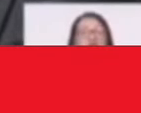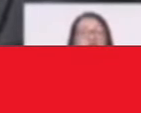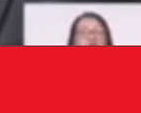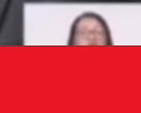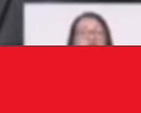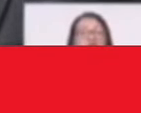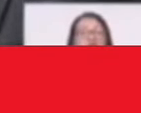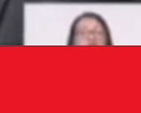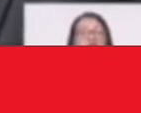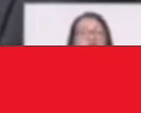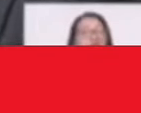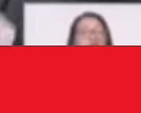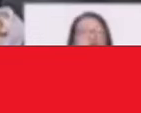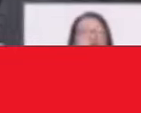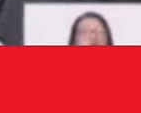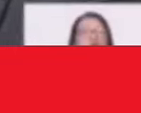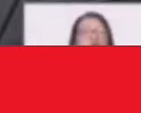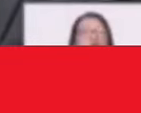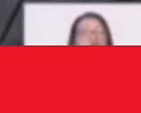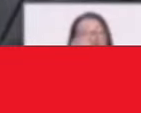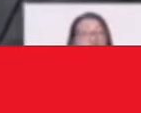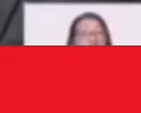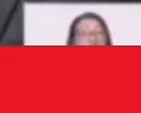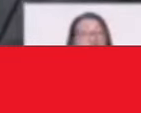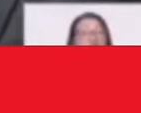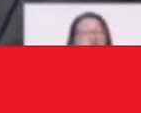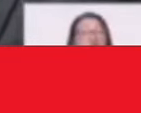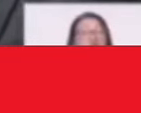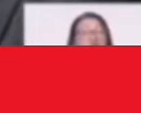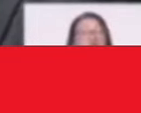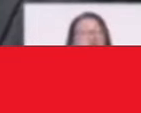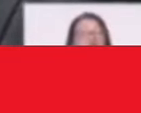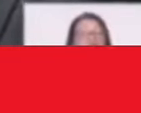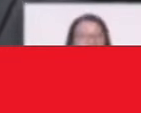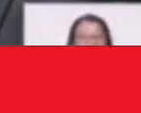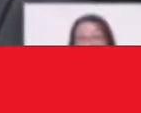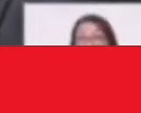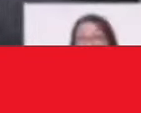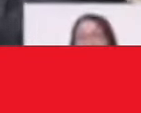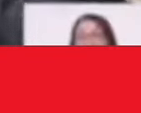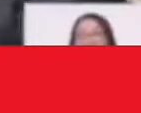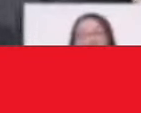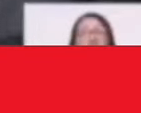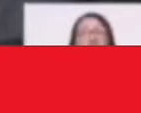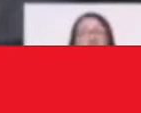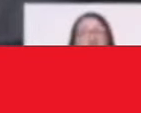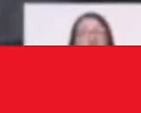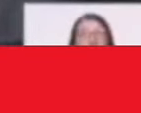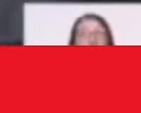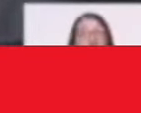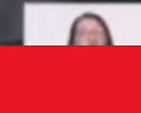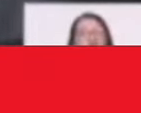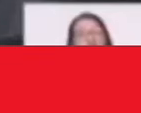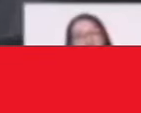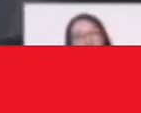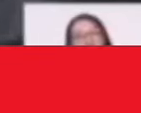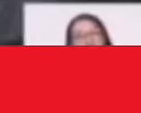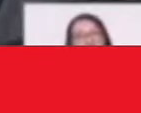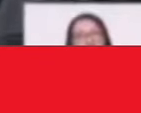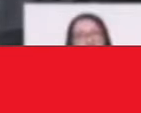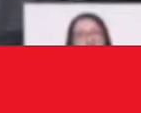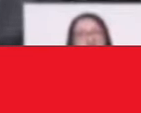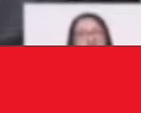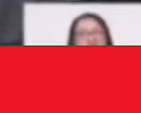no compartir su criterio interpretativo, en este caso de la Junta Nacional de Justicia? La respuesta que desarrollaremos a lo largo de